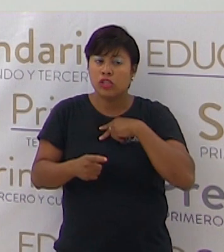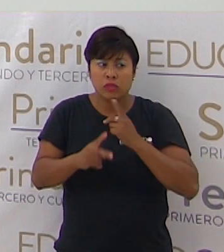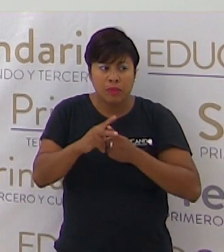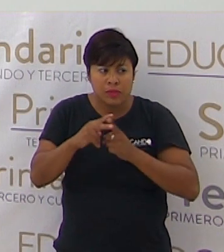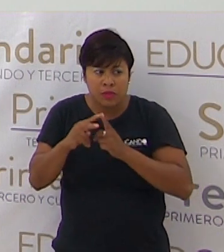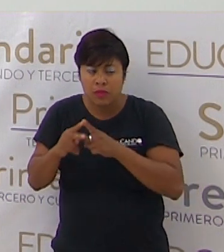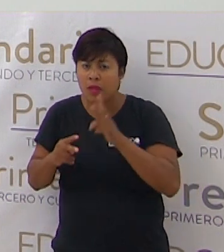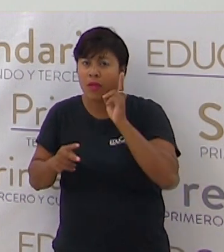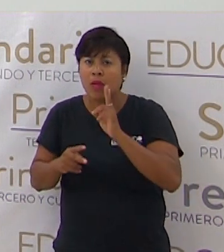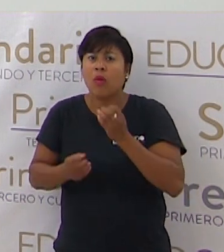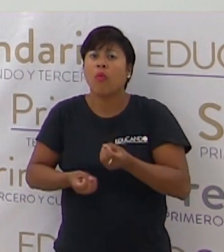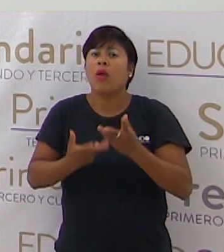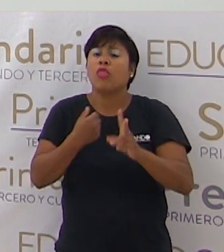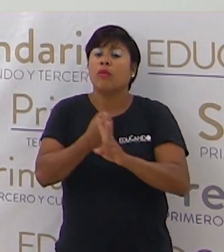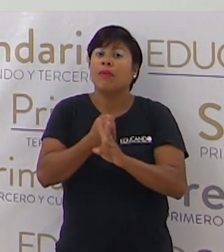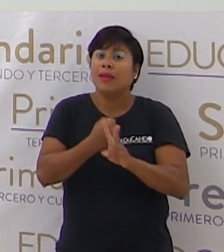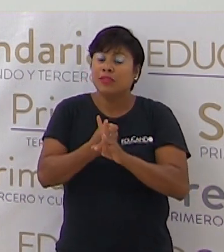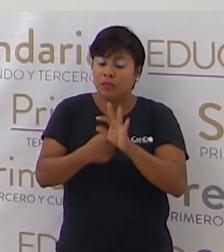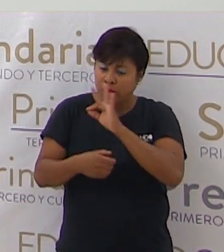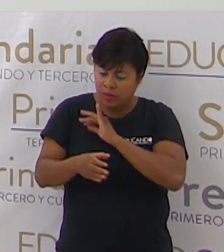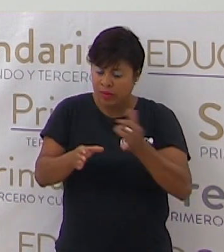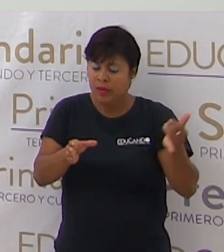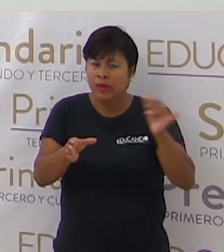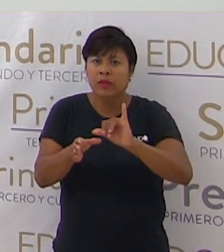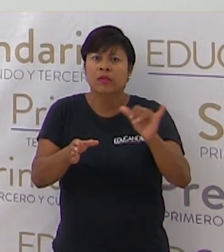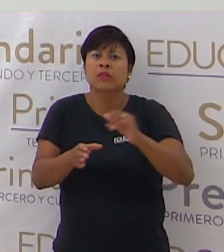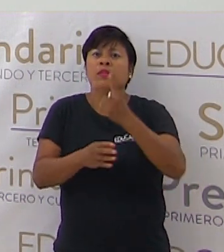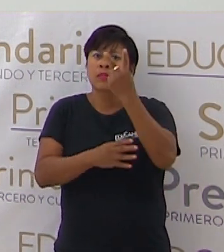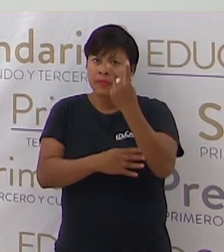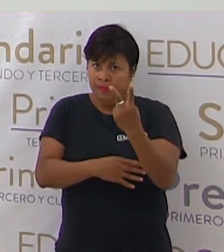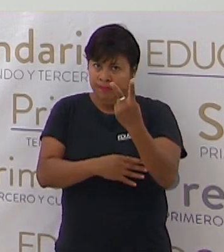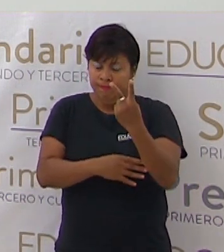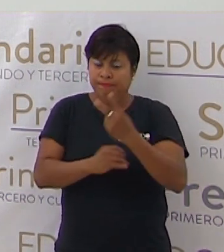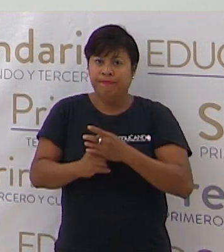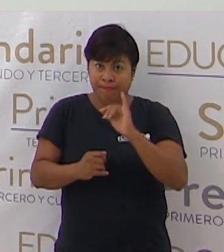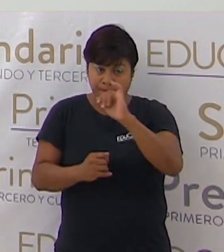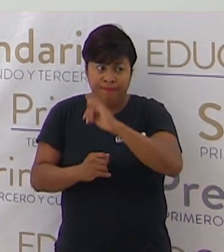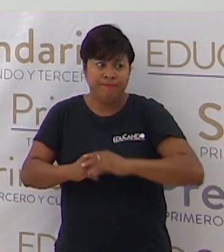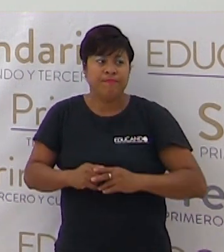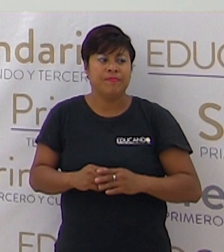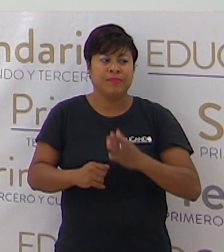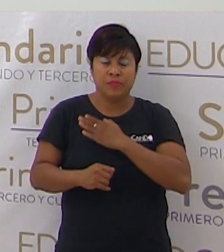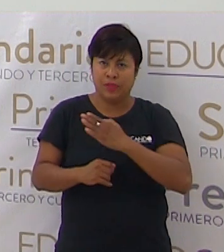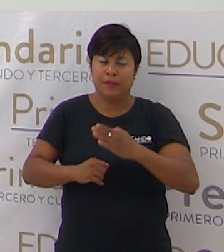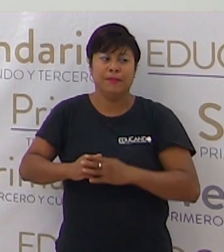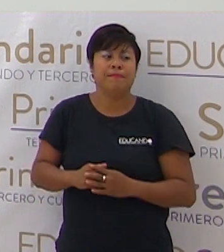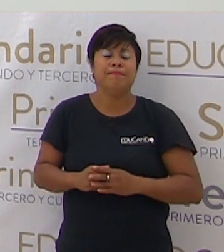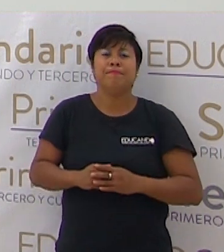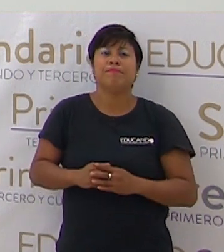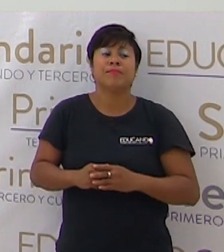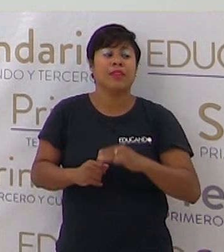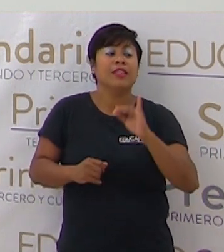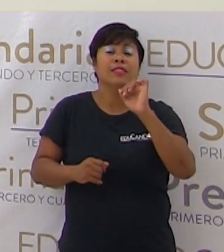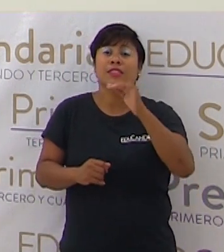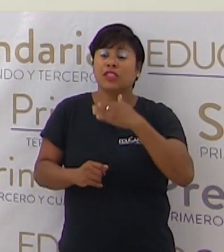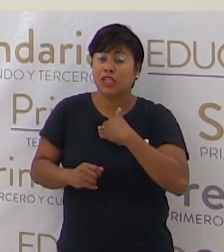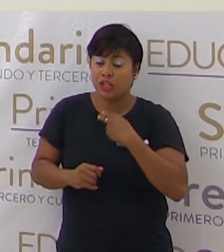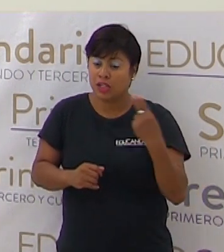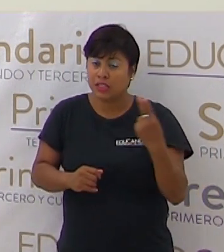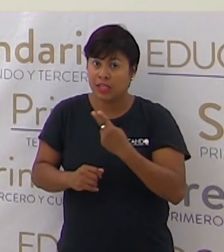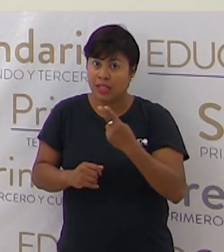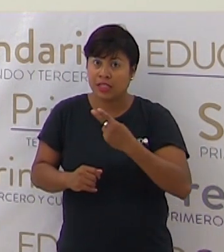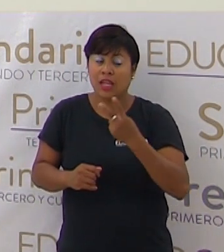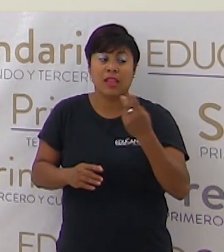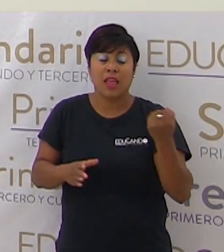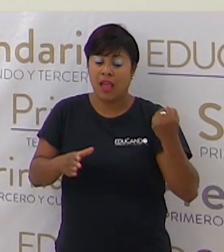calcular cuántos vasitos le caben a las dos juntas, ¿sí? Bueno, si necesito